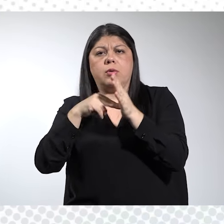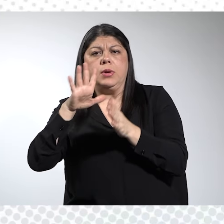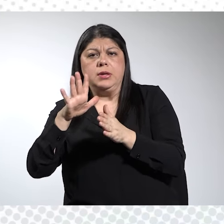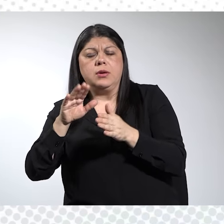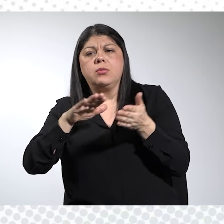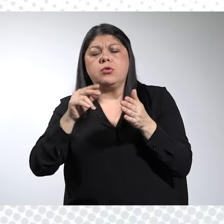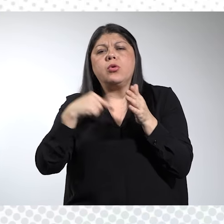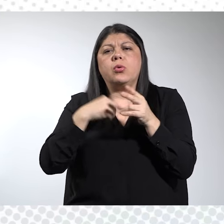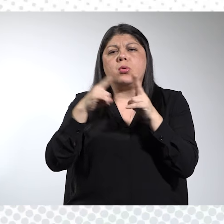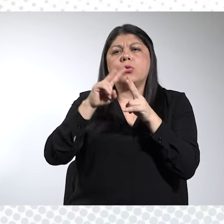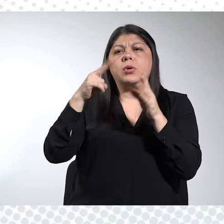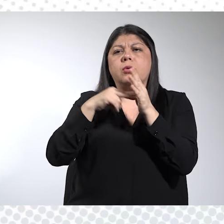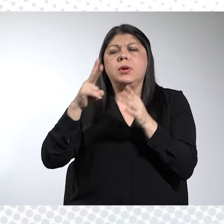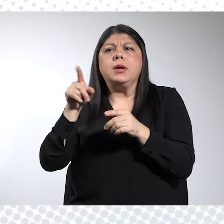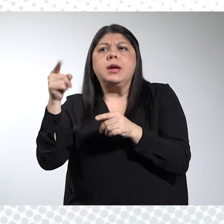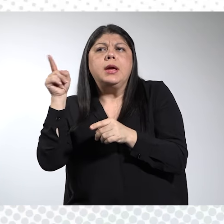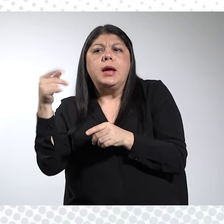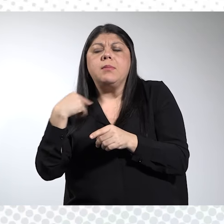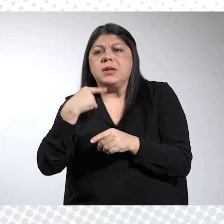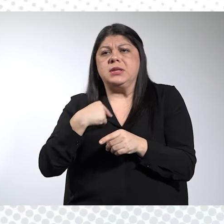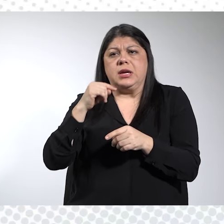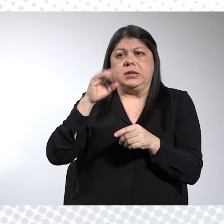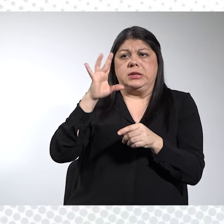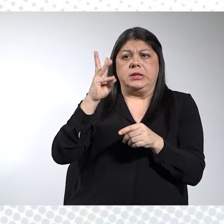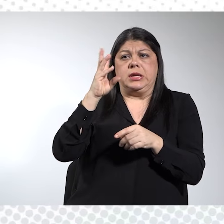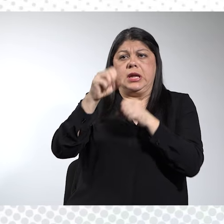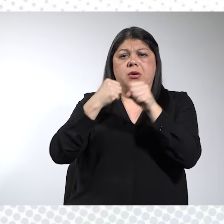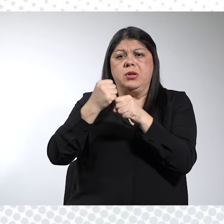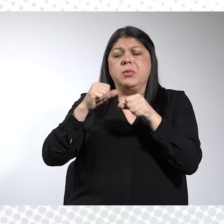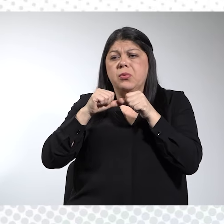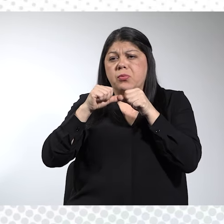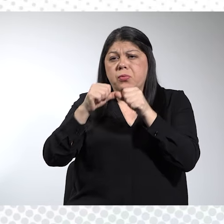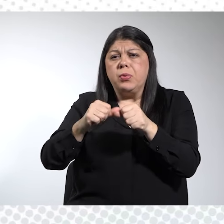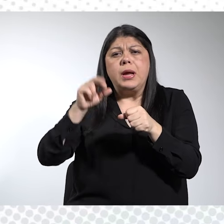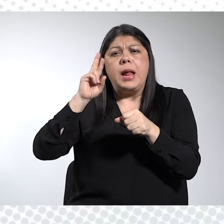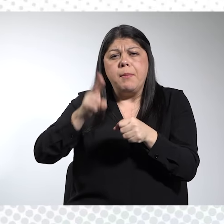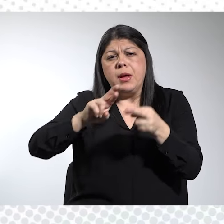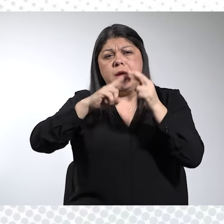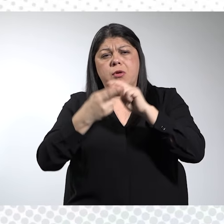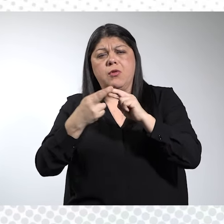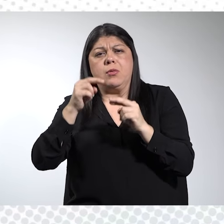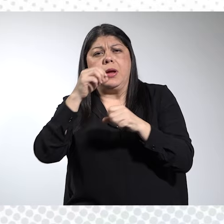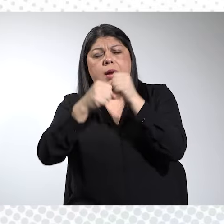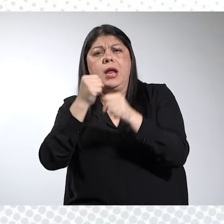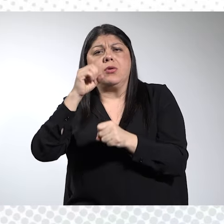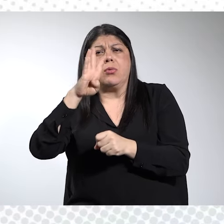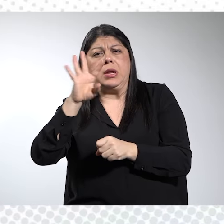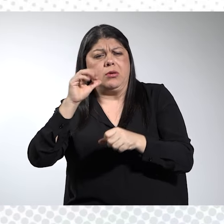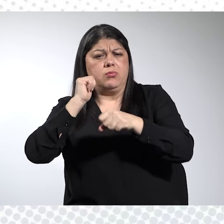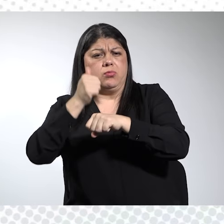honor de conocerlo en el 2002 y él decía, Marco, no puede ser que hoy 60 años después todavía estemos con la misma reforma que hicimos en el